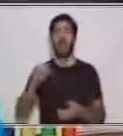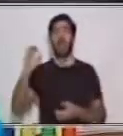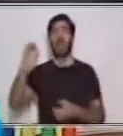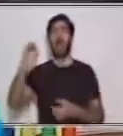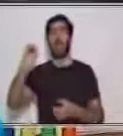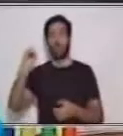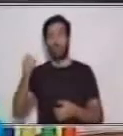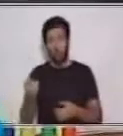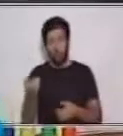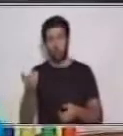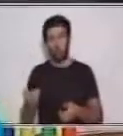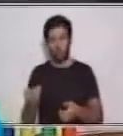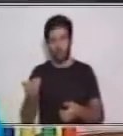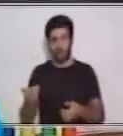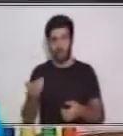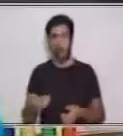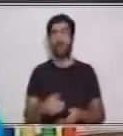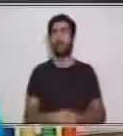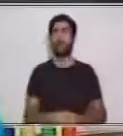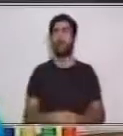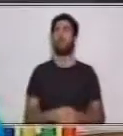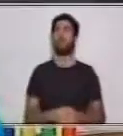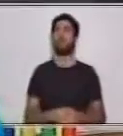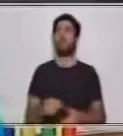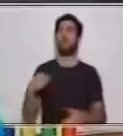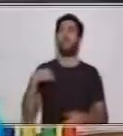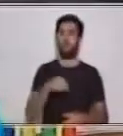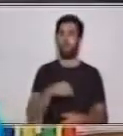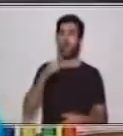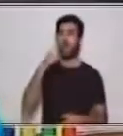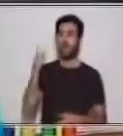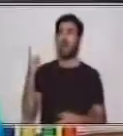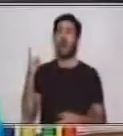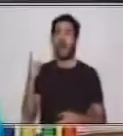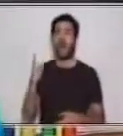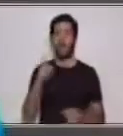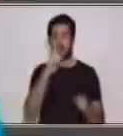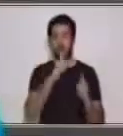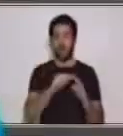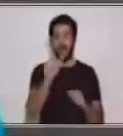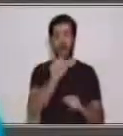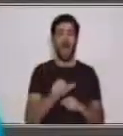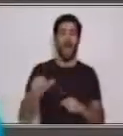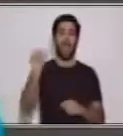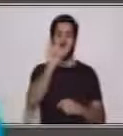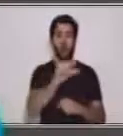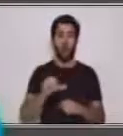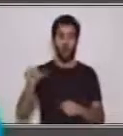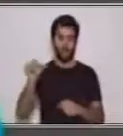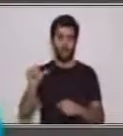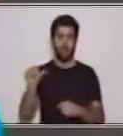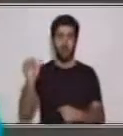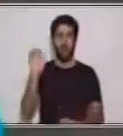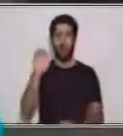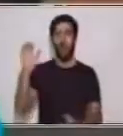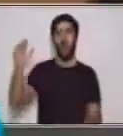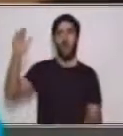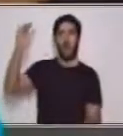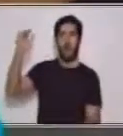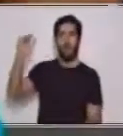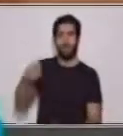en una clase posterior vamos a hablar sobre arrobas hasta llegar a un quintal en peso. Muy